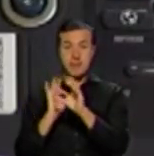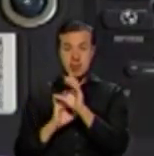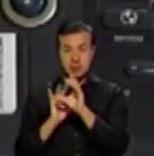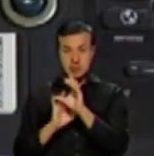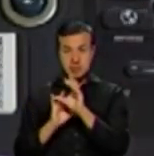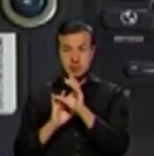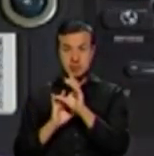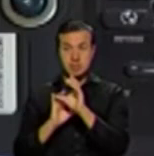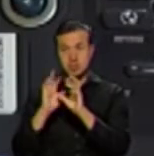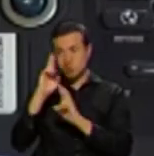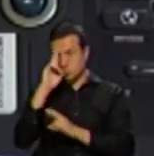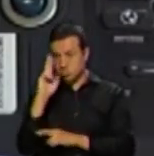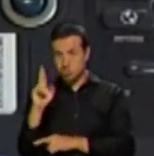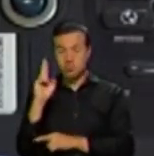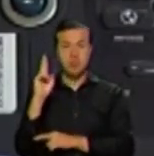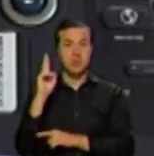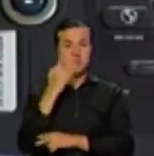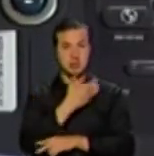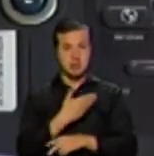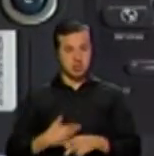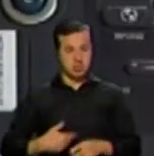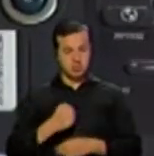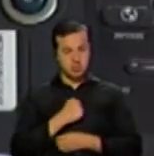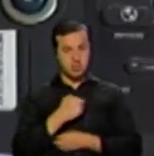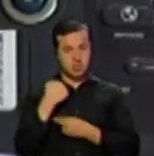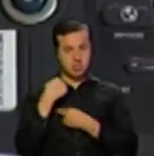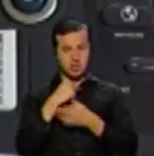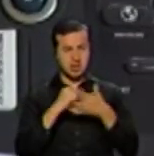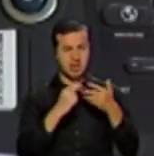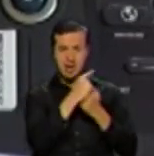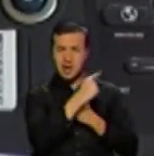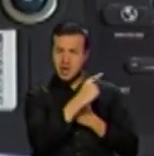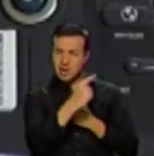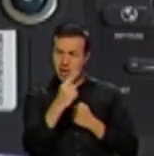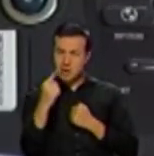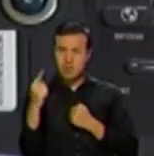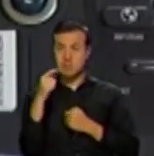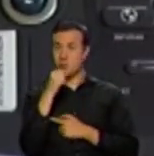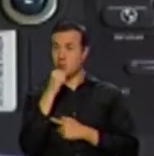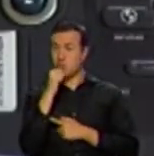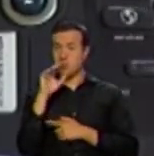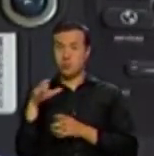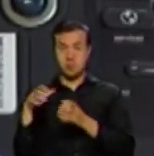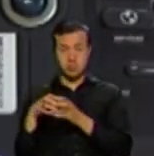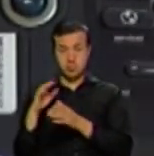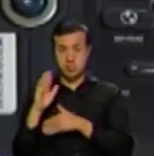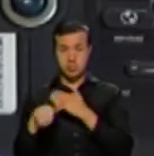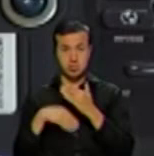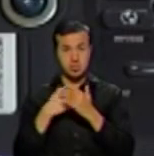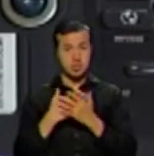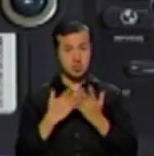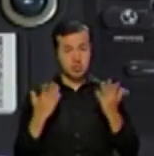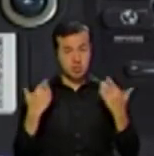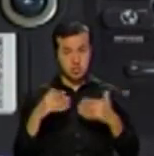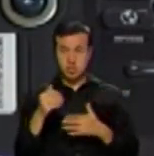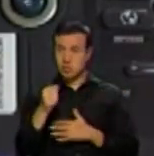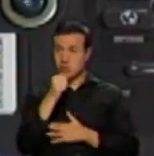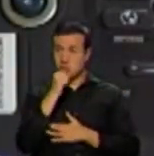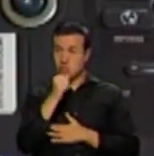lado, el Ejecutivo tiene sus responsabilidades, la prensa tiene su papel ahora, la